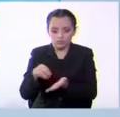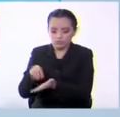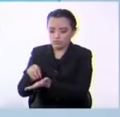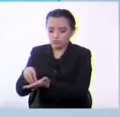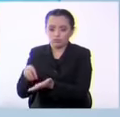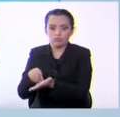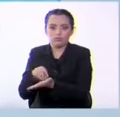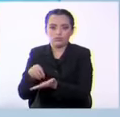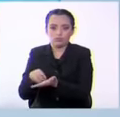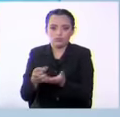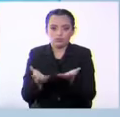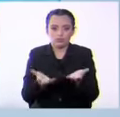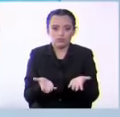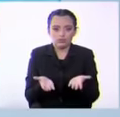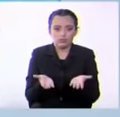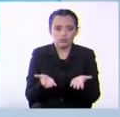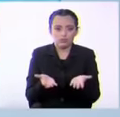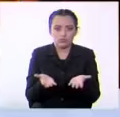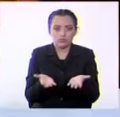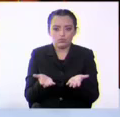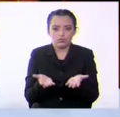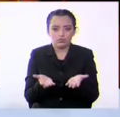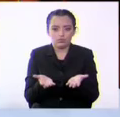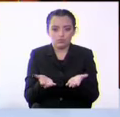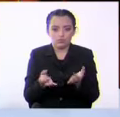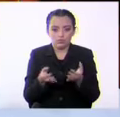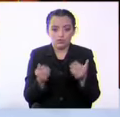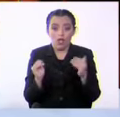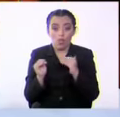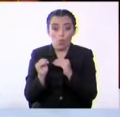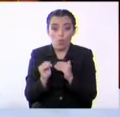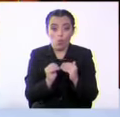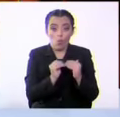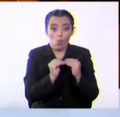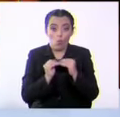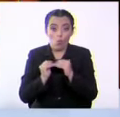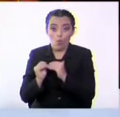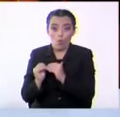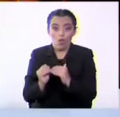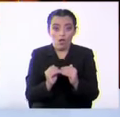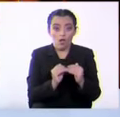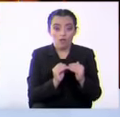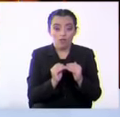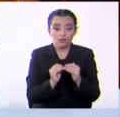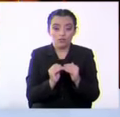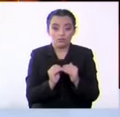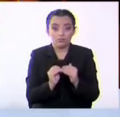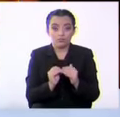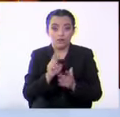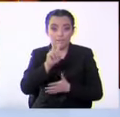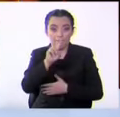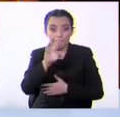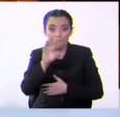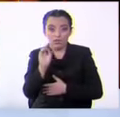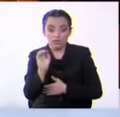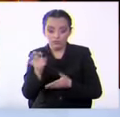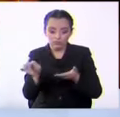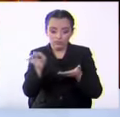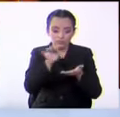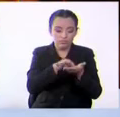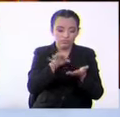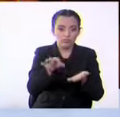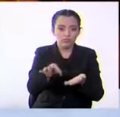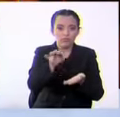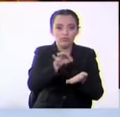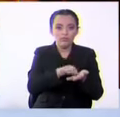alélicas particulares, las cuales están en iguales proporciones. Colocamos 20 chibolas de cada color